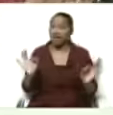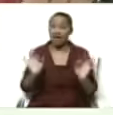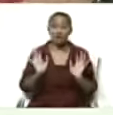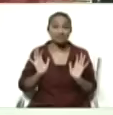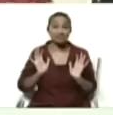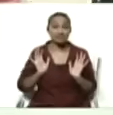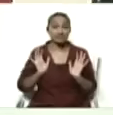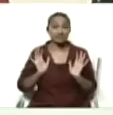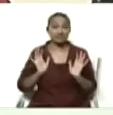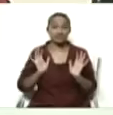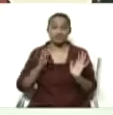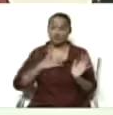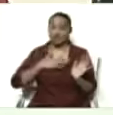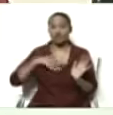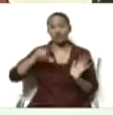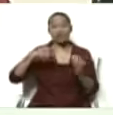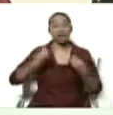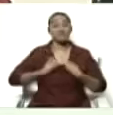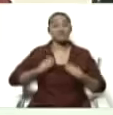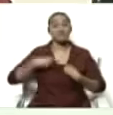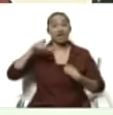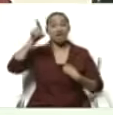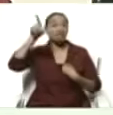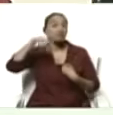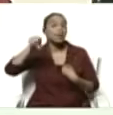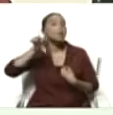como un perro y aquí lo estamos esperando para hac